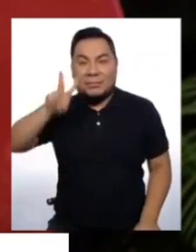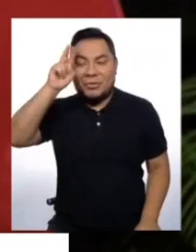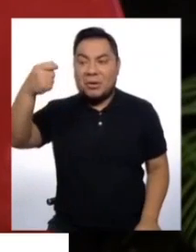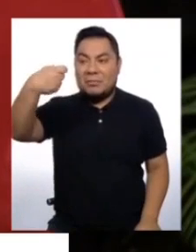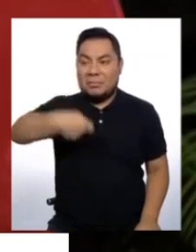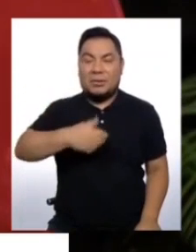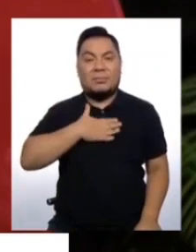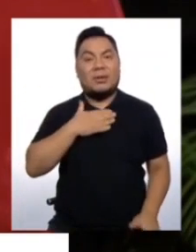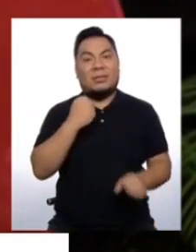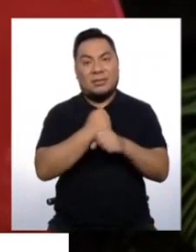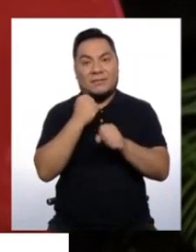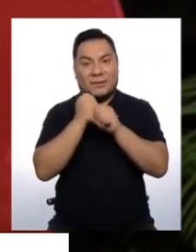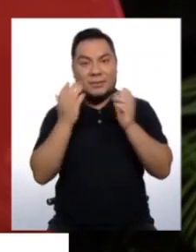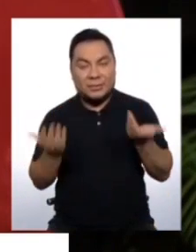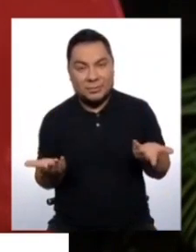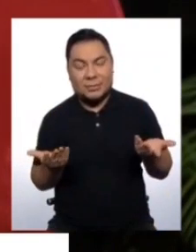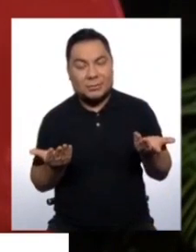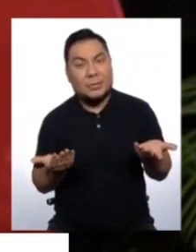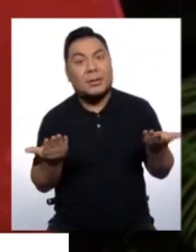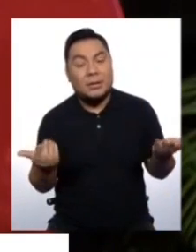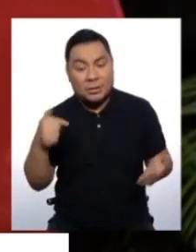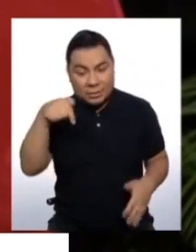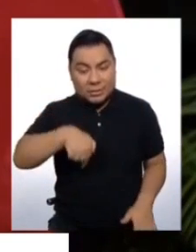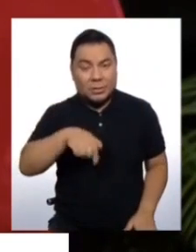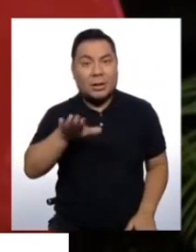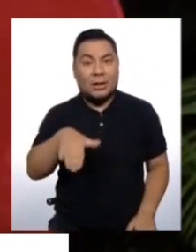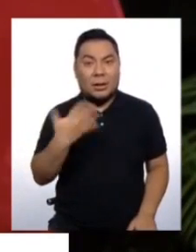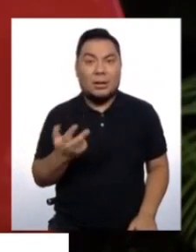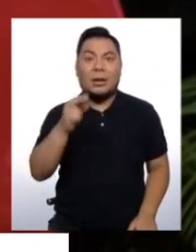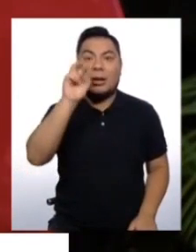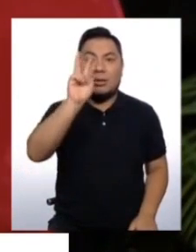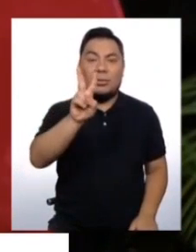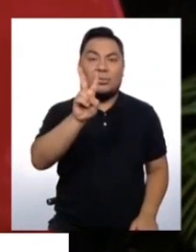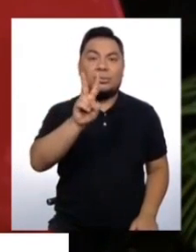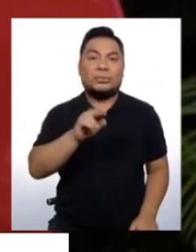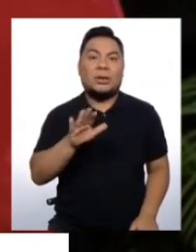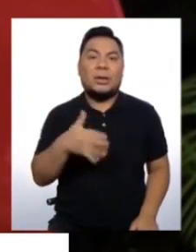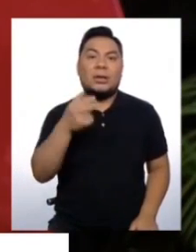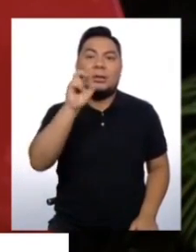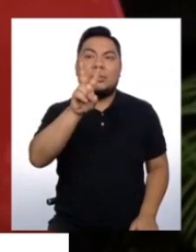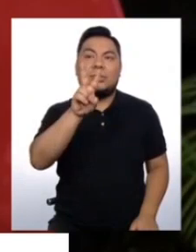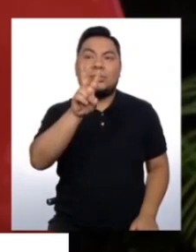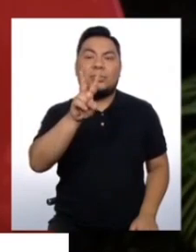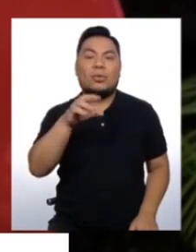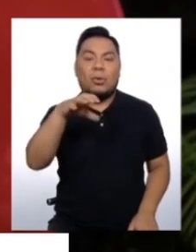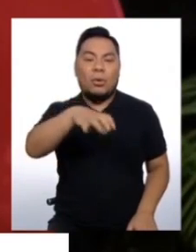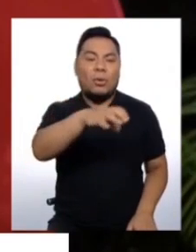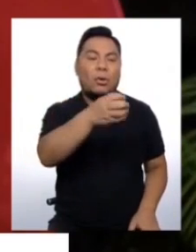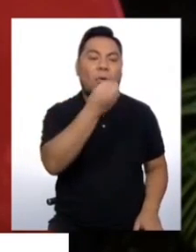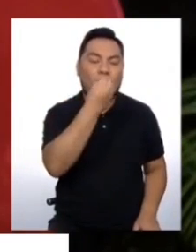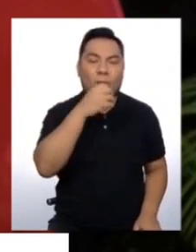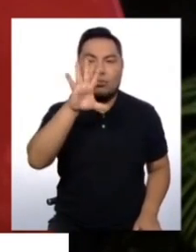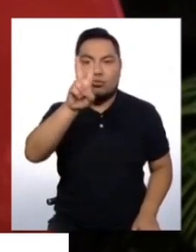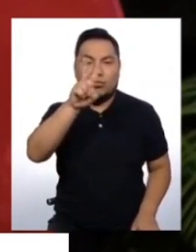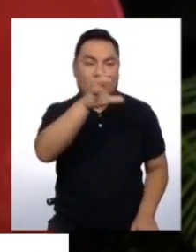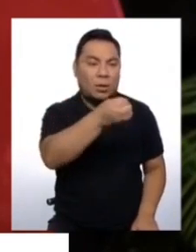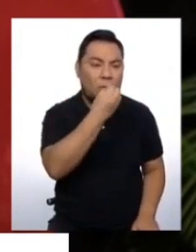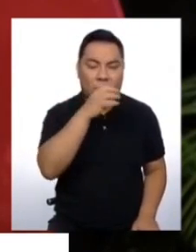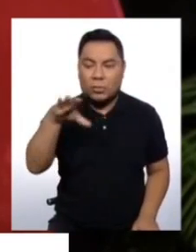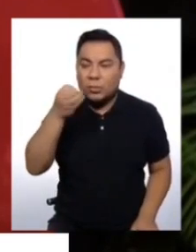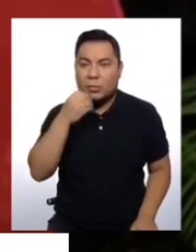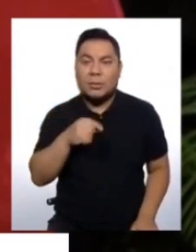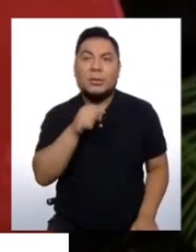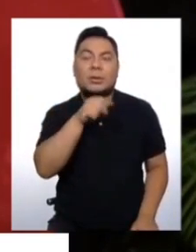Y efectivamente, aquí hay dos, en Palacio hay dos comedores. Uno,